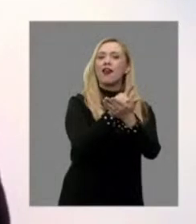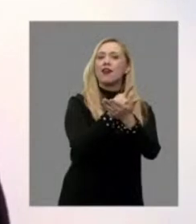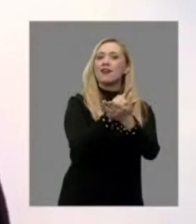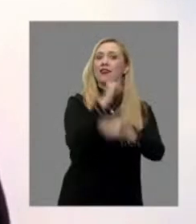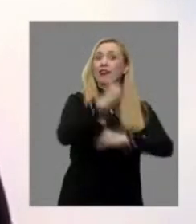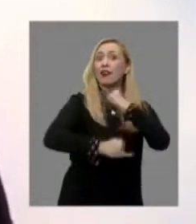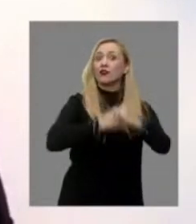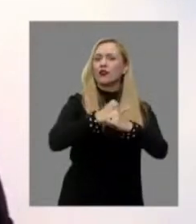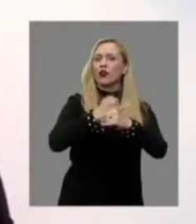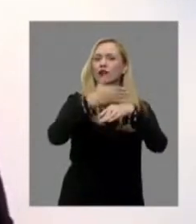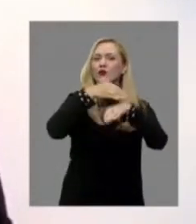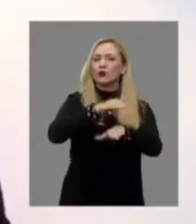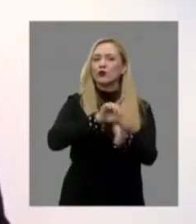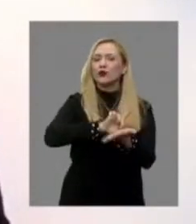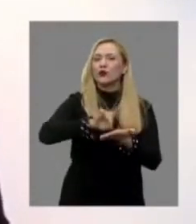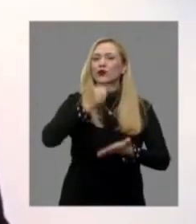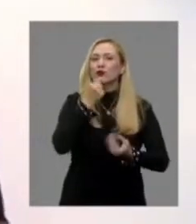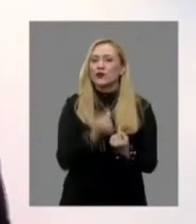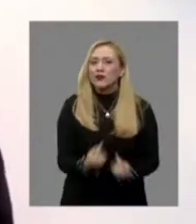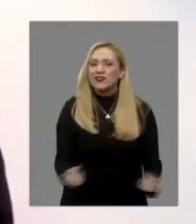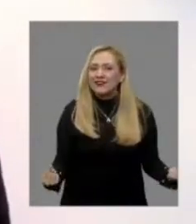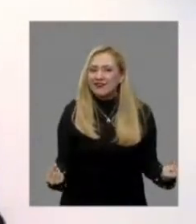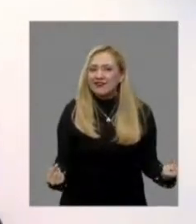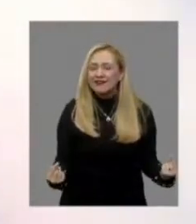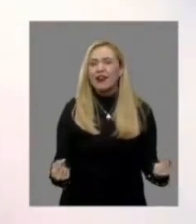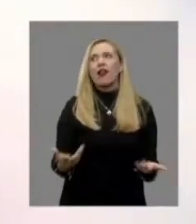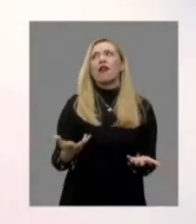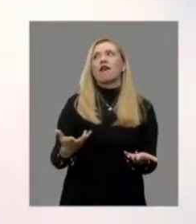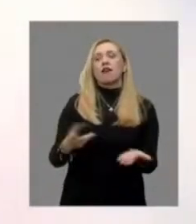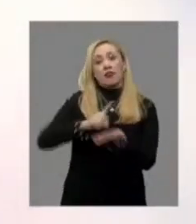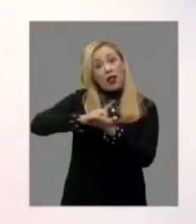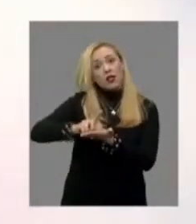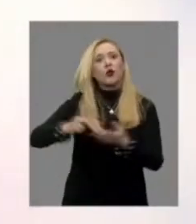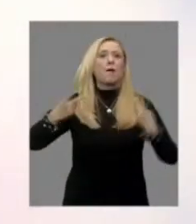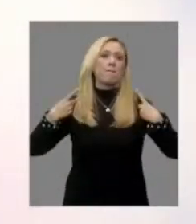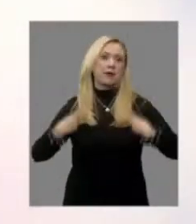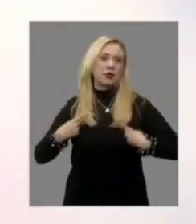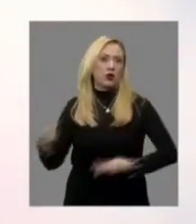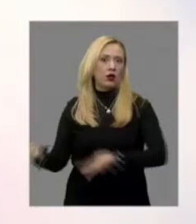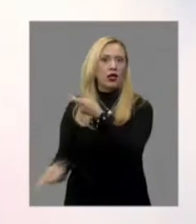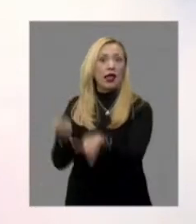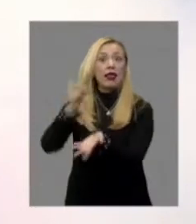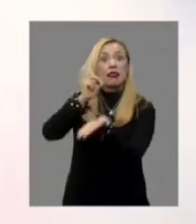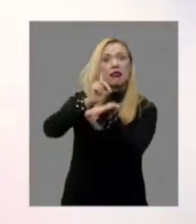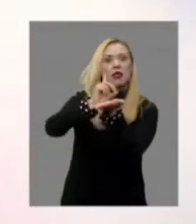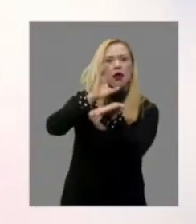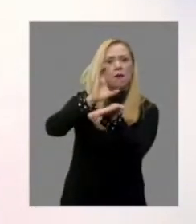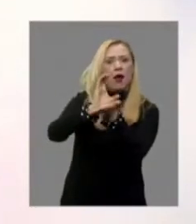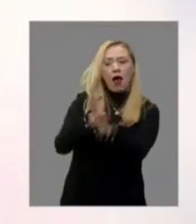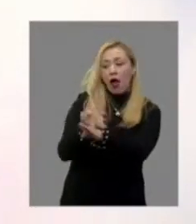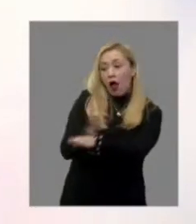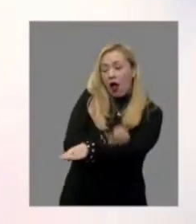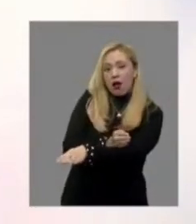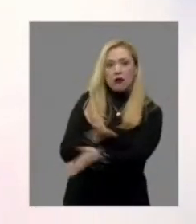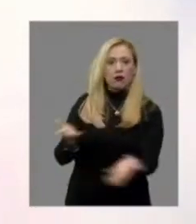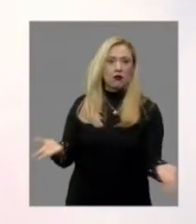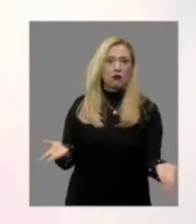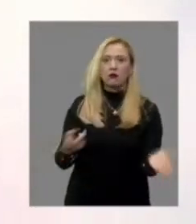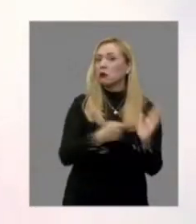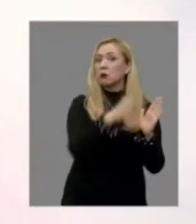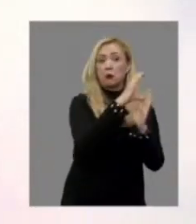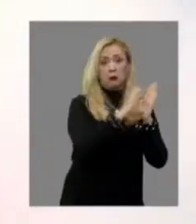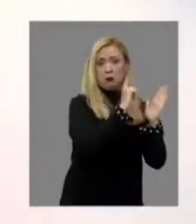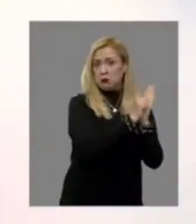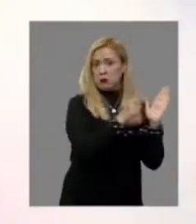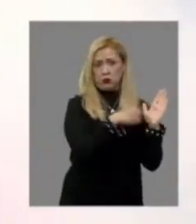Niño. El derecho a la consulta de personas con discapacidad no tiene una referencia en la